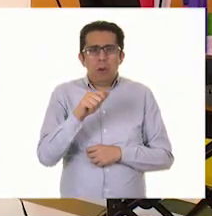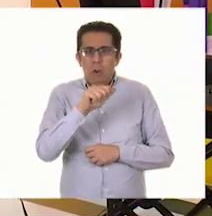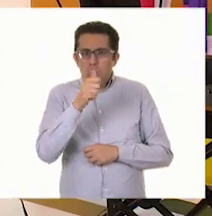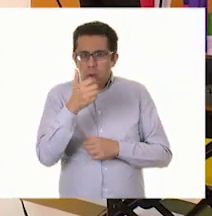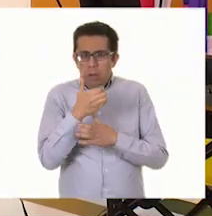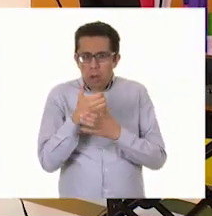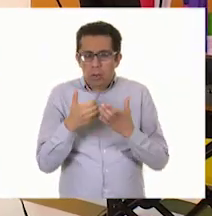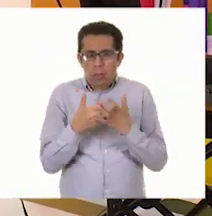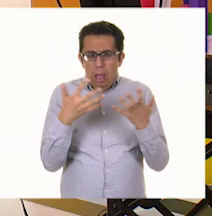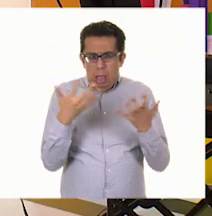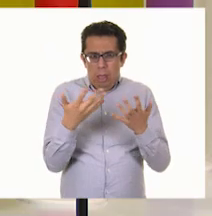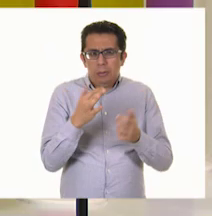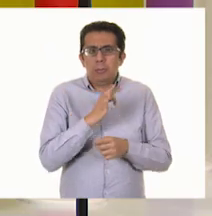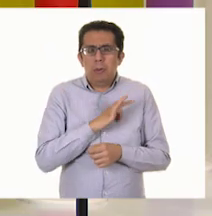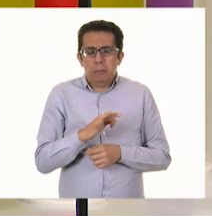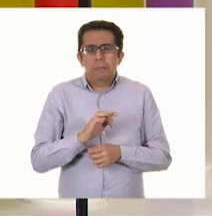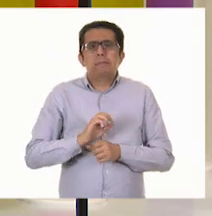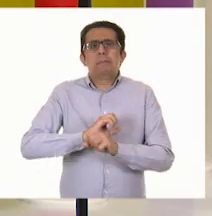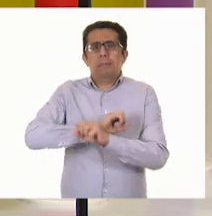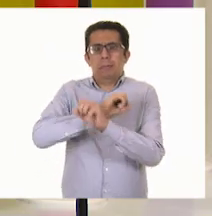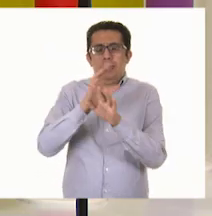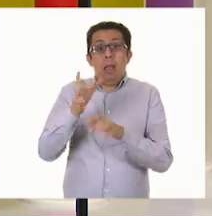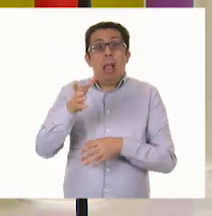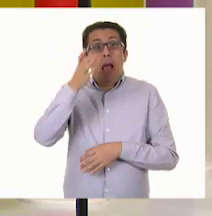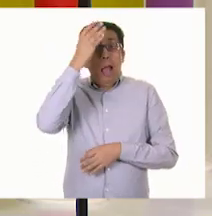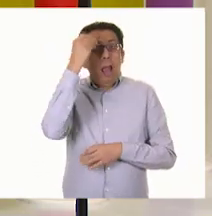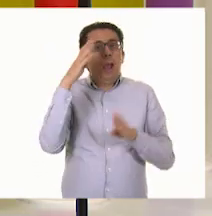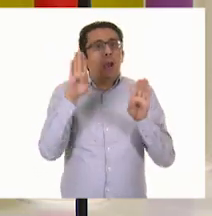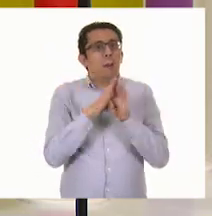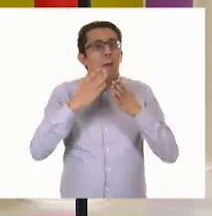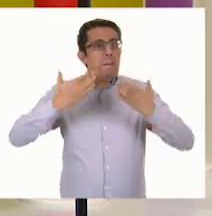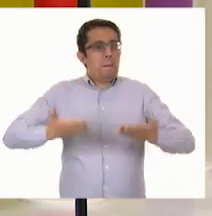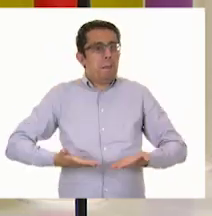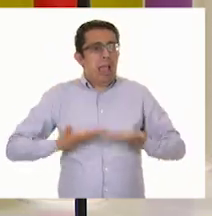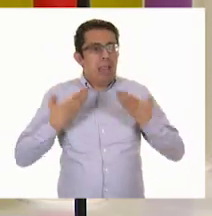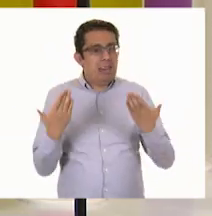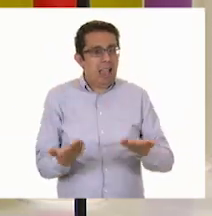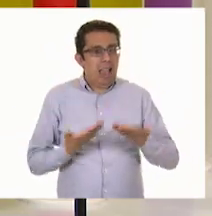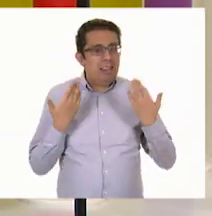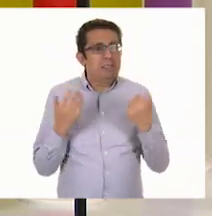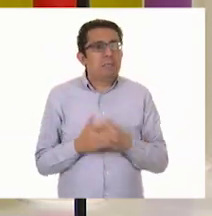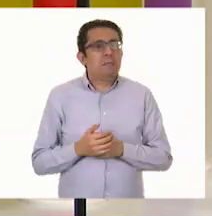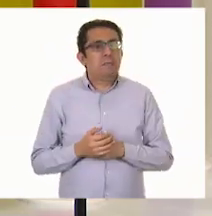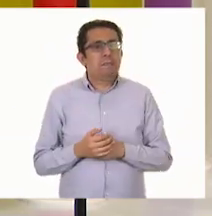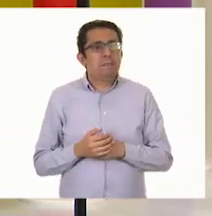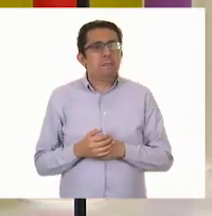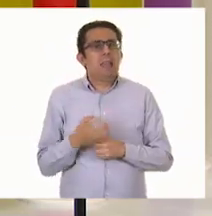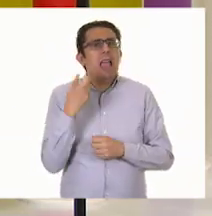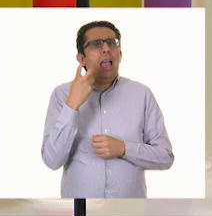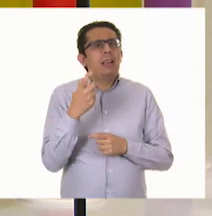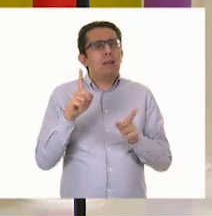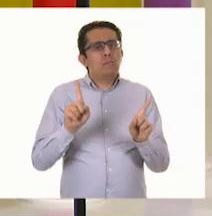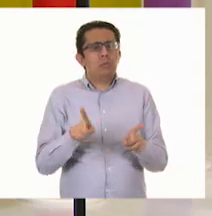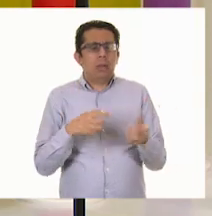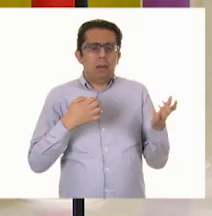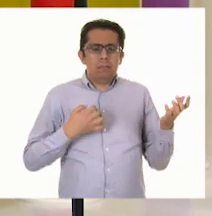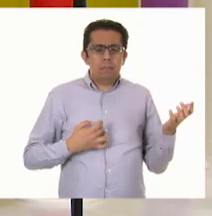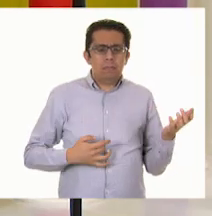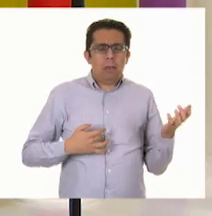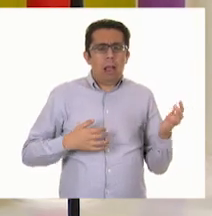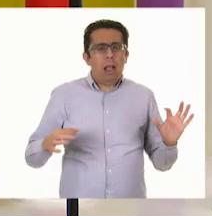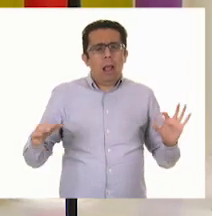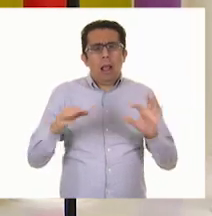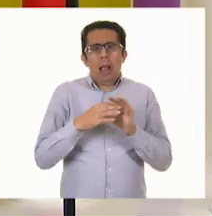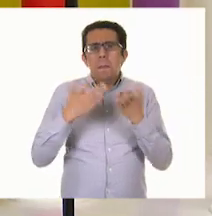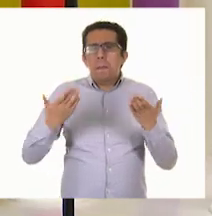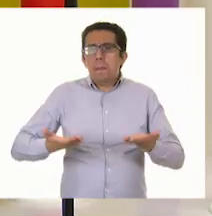música? Por supuesto, vamos a aprender a bailarla. Entonces, ¿cómo bailamos esta música? Si ustedes